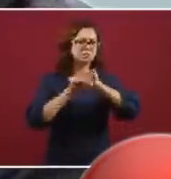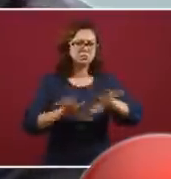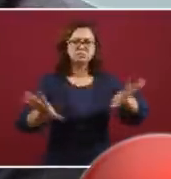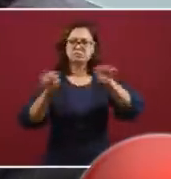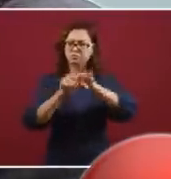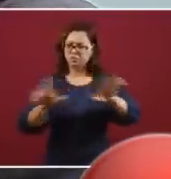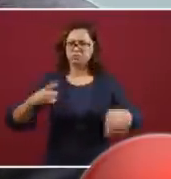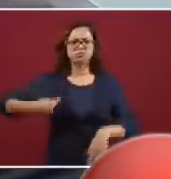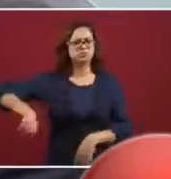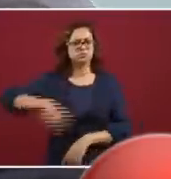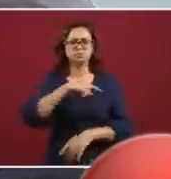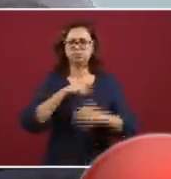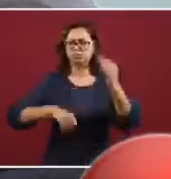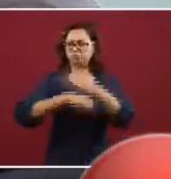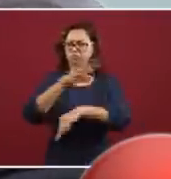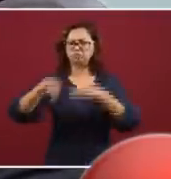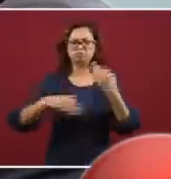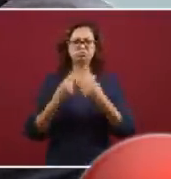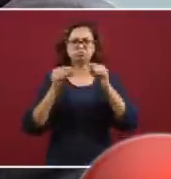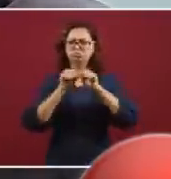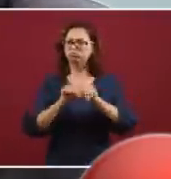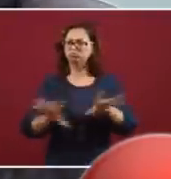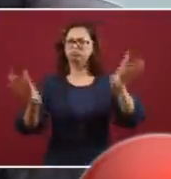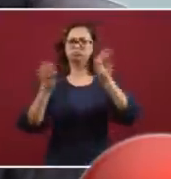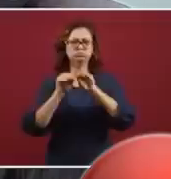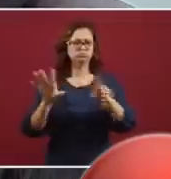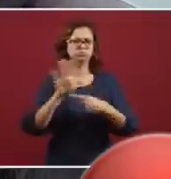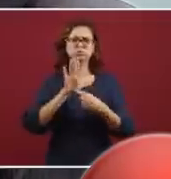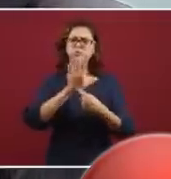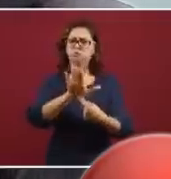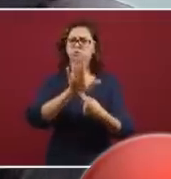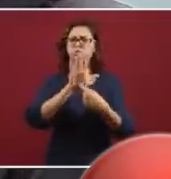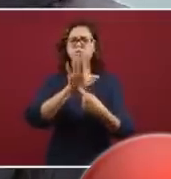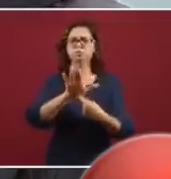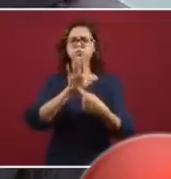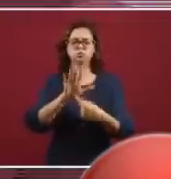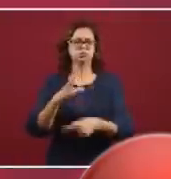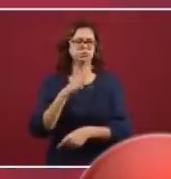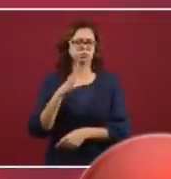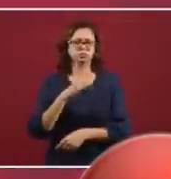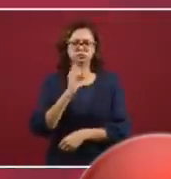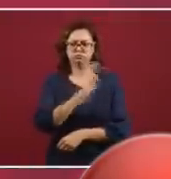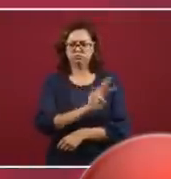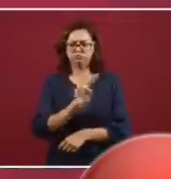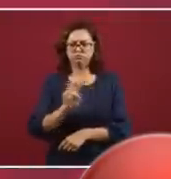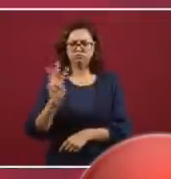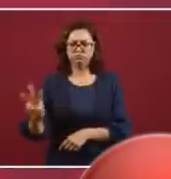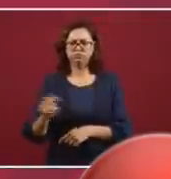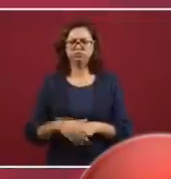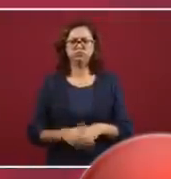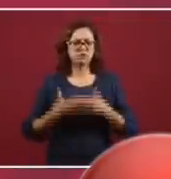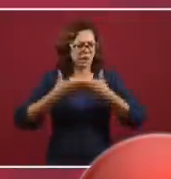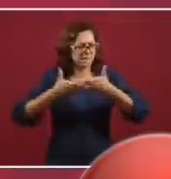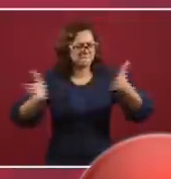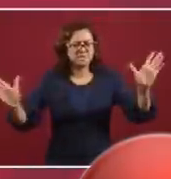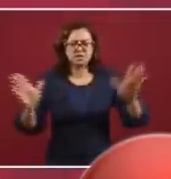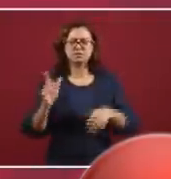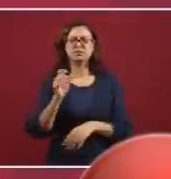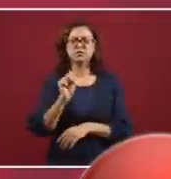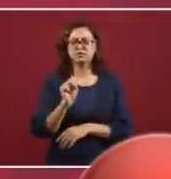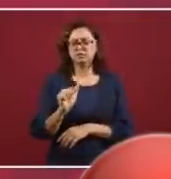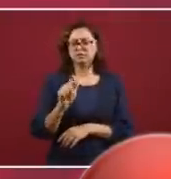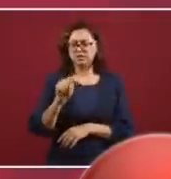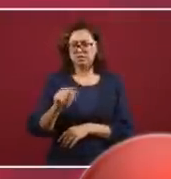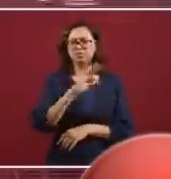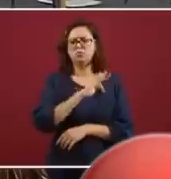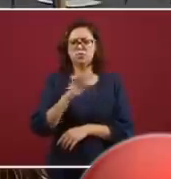en publicar. Cada caso que se da, se publica y está a la vista de todos, en datos abiertos, en la página del SAT, ahí